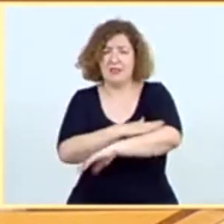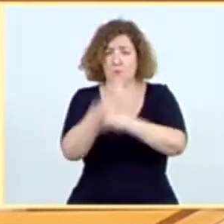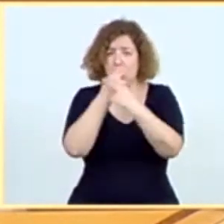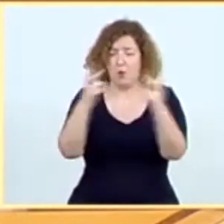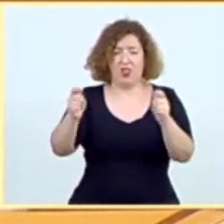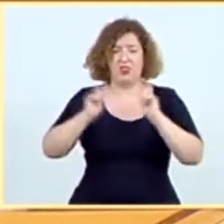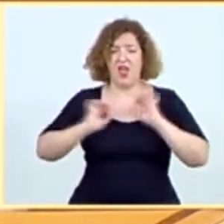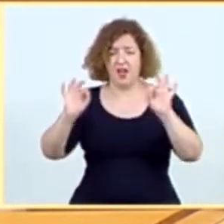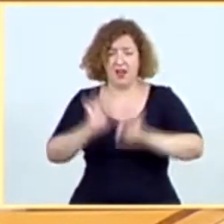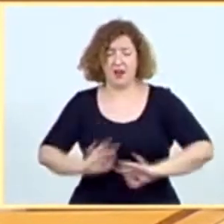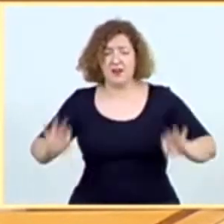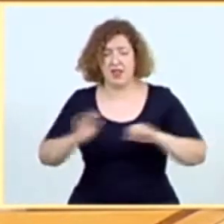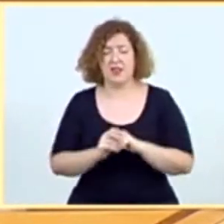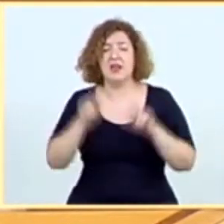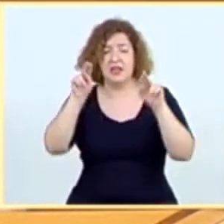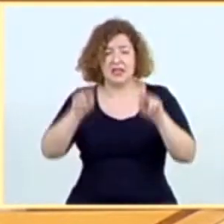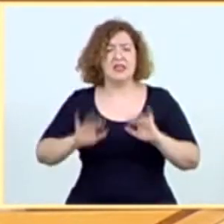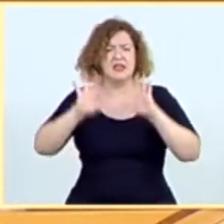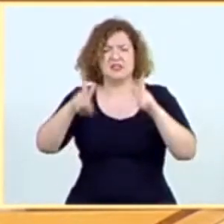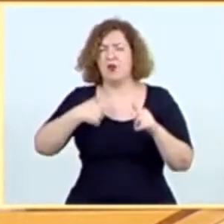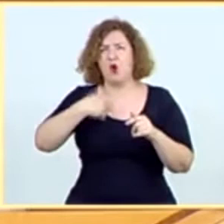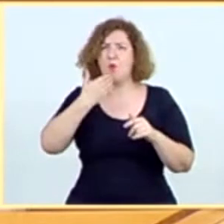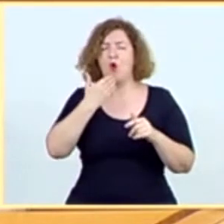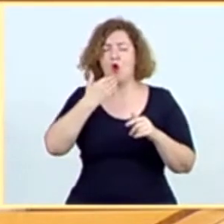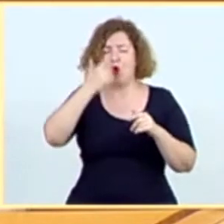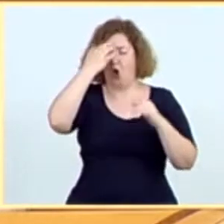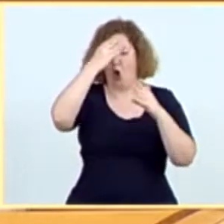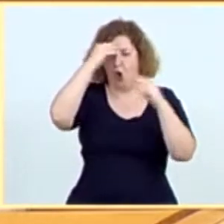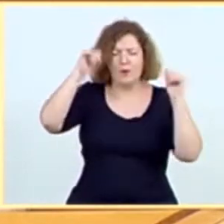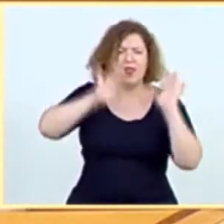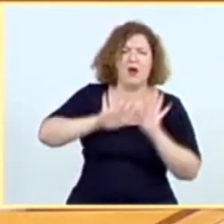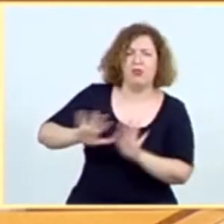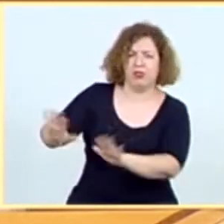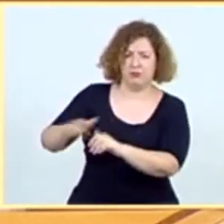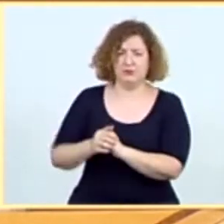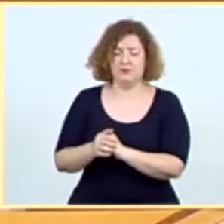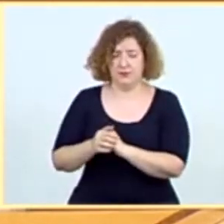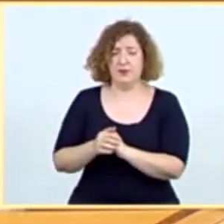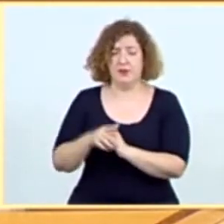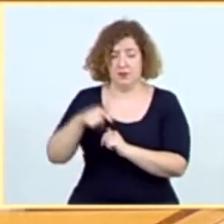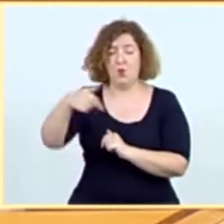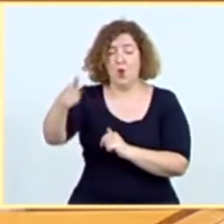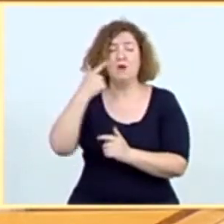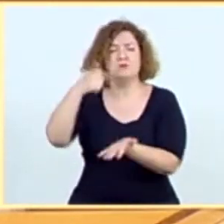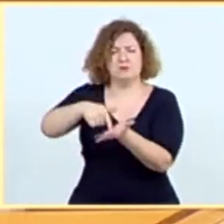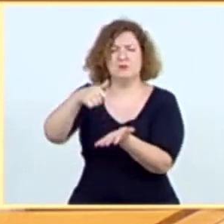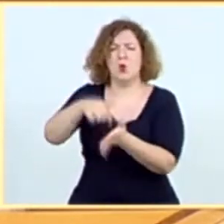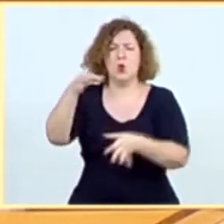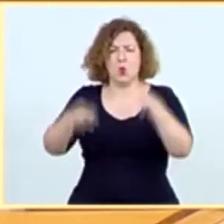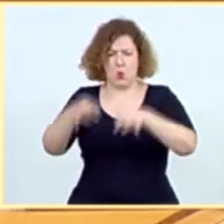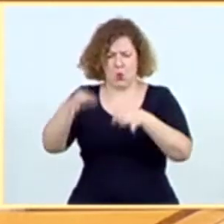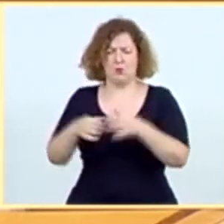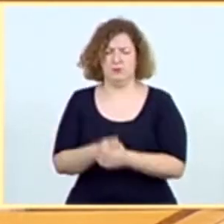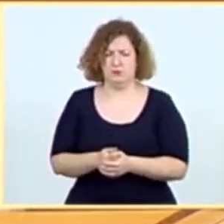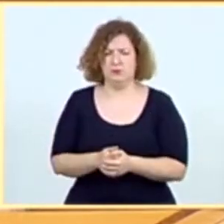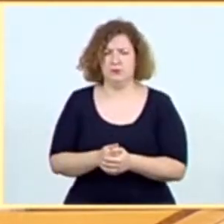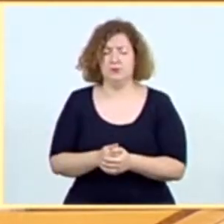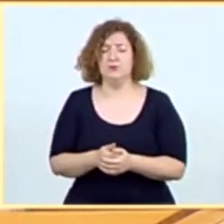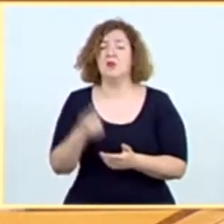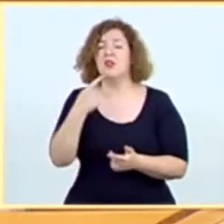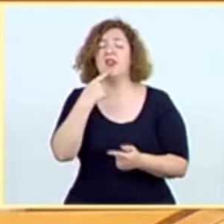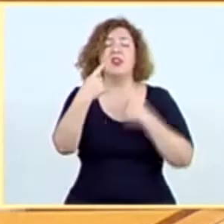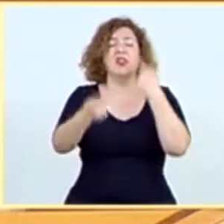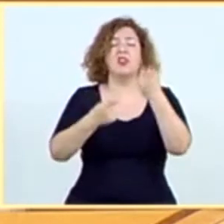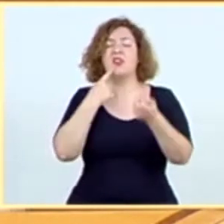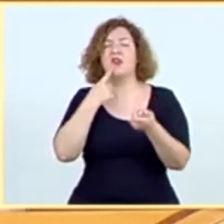pública. Las residencias han sido los grandes olvidados. Ya darán todos ustedes cuenta en los tribunales. Usted, que predica con